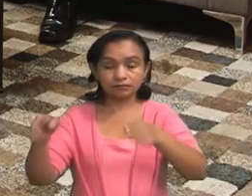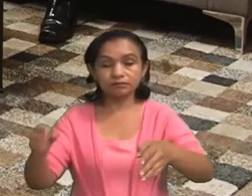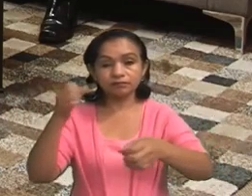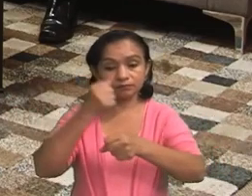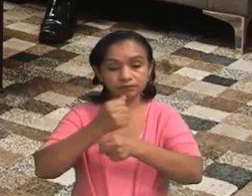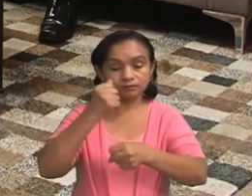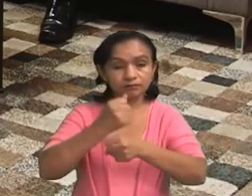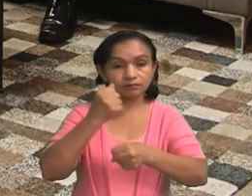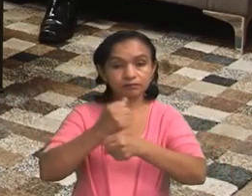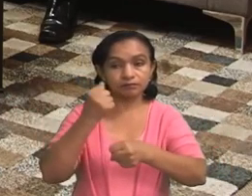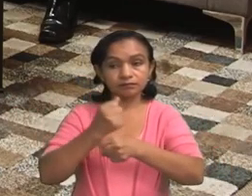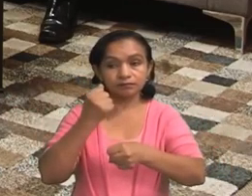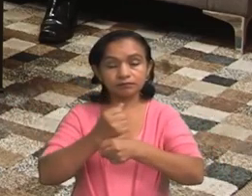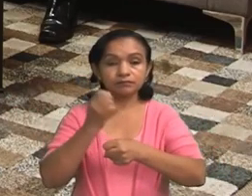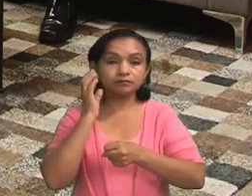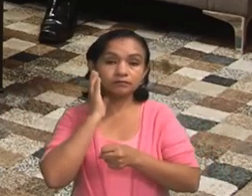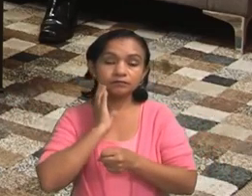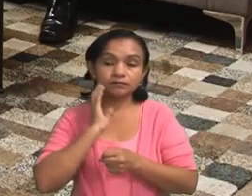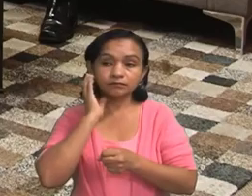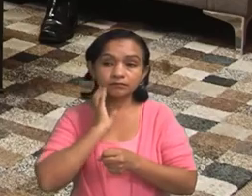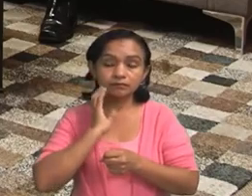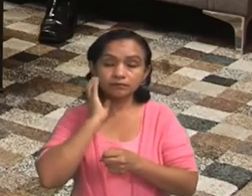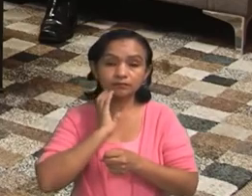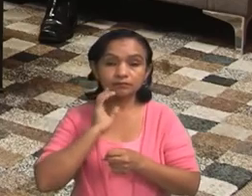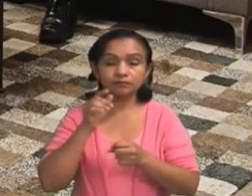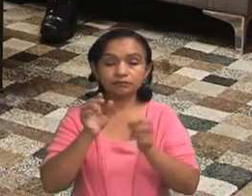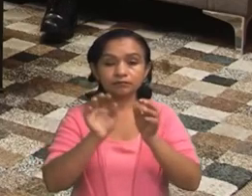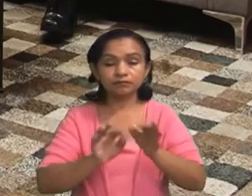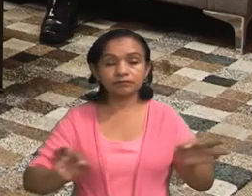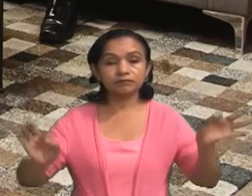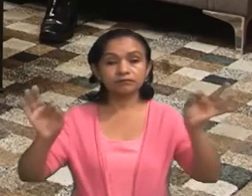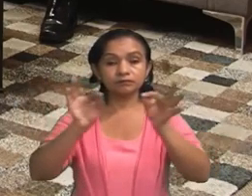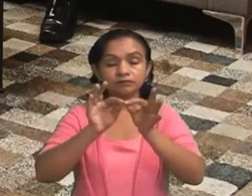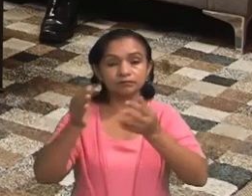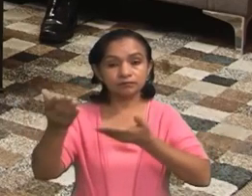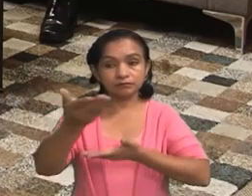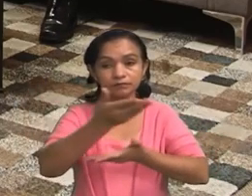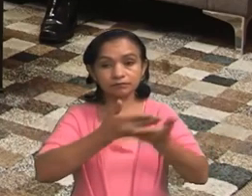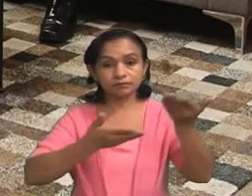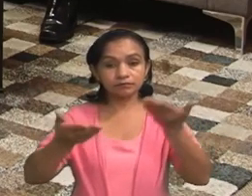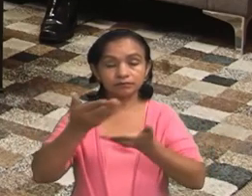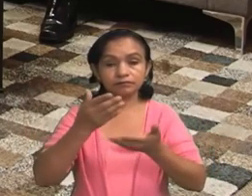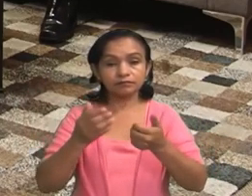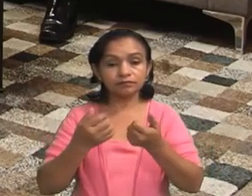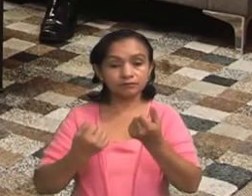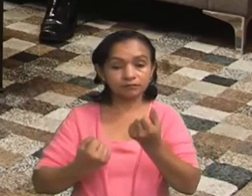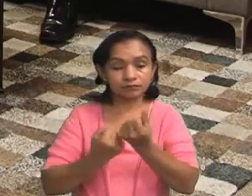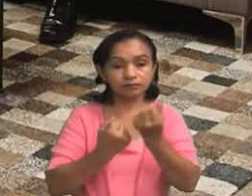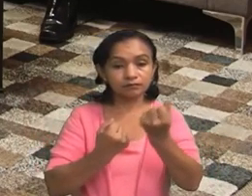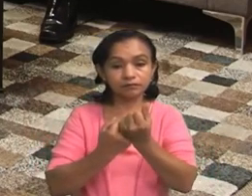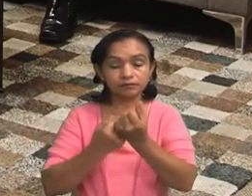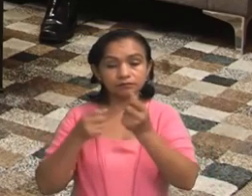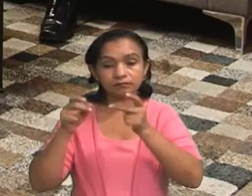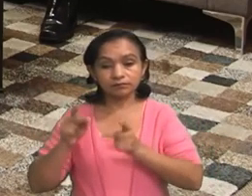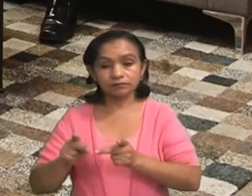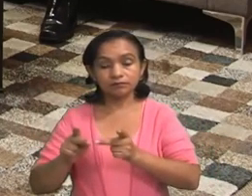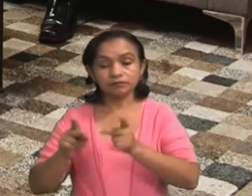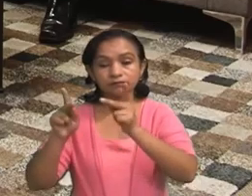sobre experiencia, y ahí fundamentalmente es el intercambio entre la cooperación técnica, entre